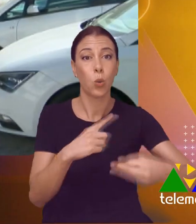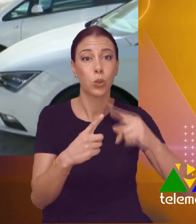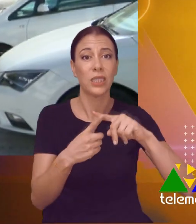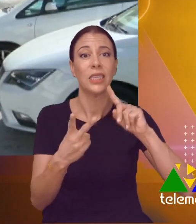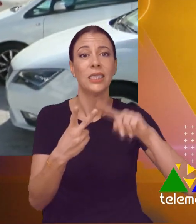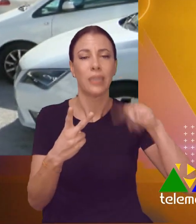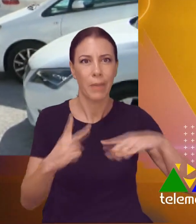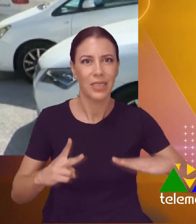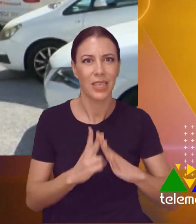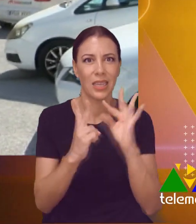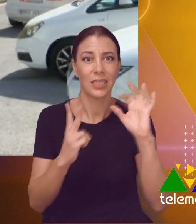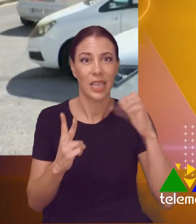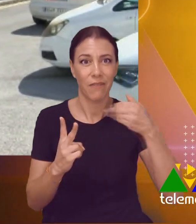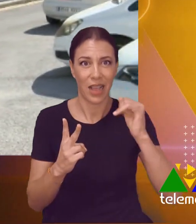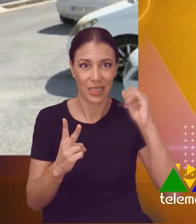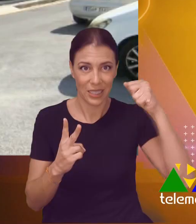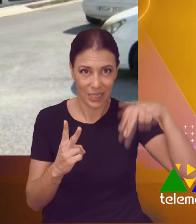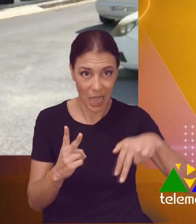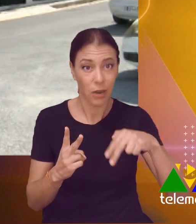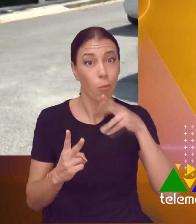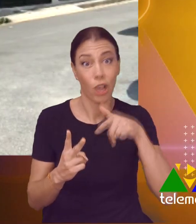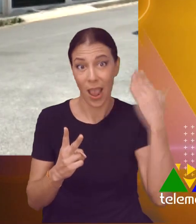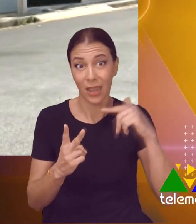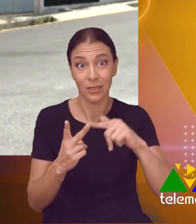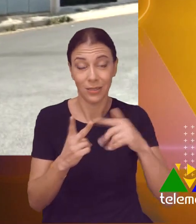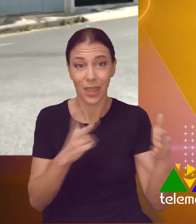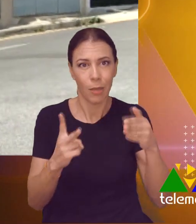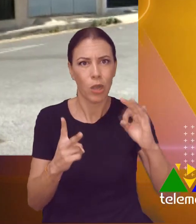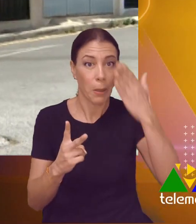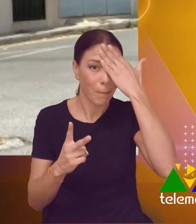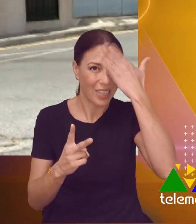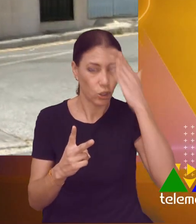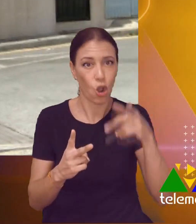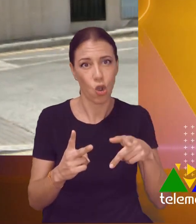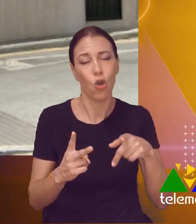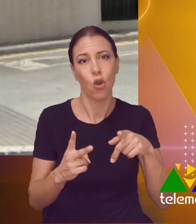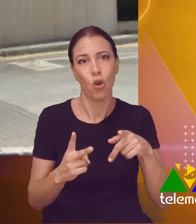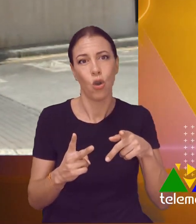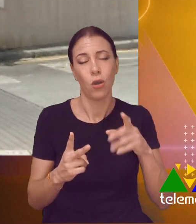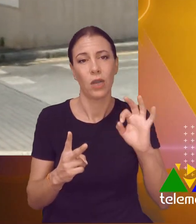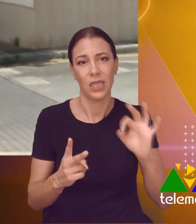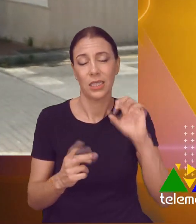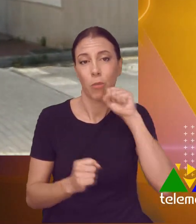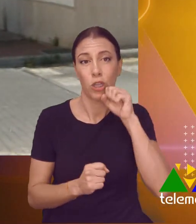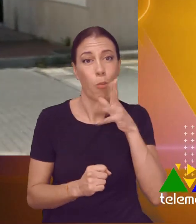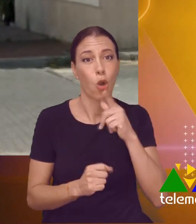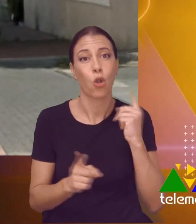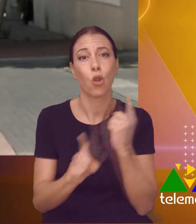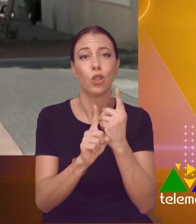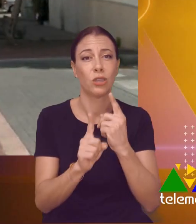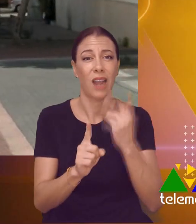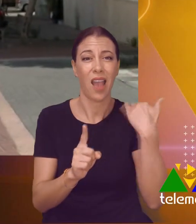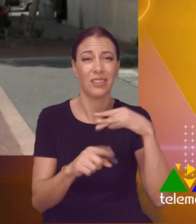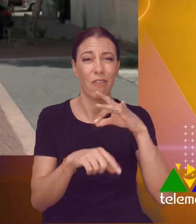patrón de Motril. Patrón de Motril contra la peste. Contra las larguísimas epidemias de peste que sufrió la ciudad. Estamos lógicamente